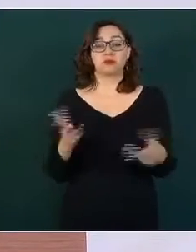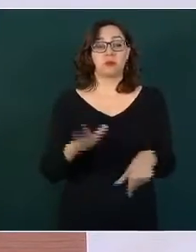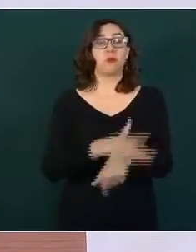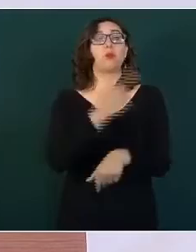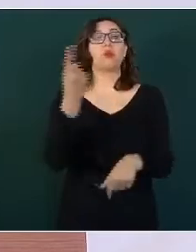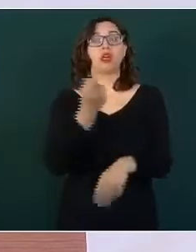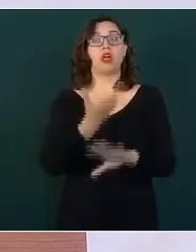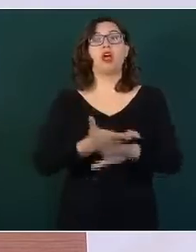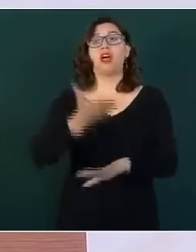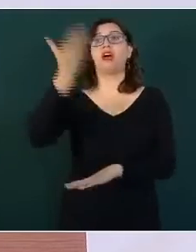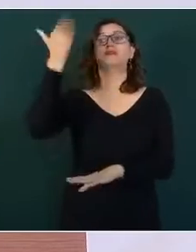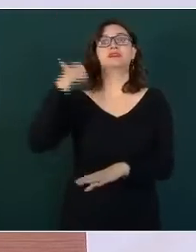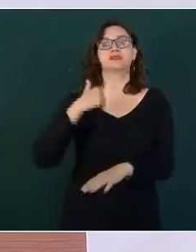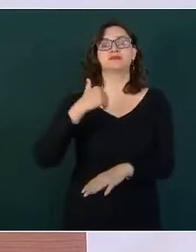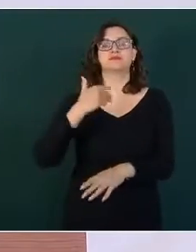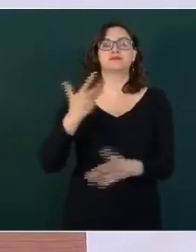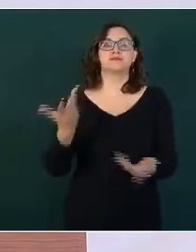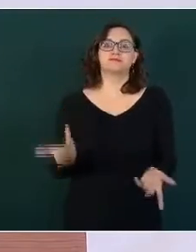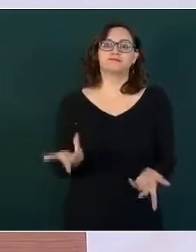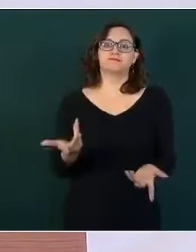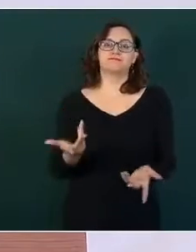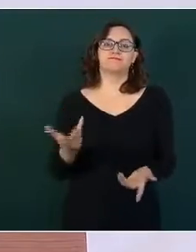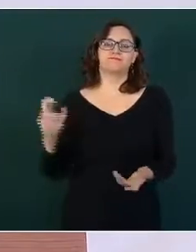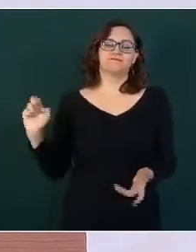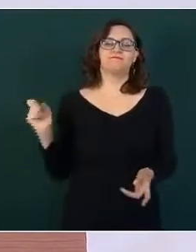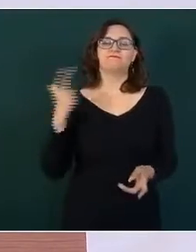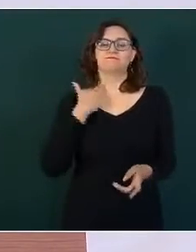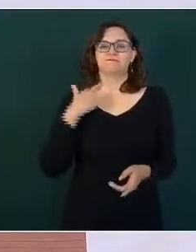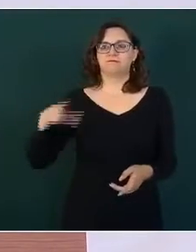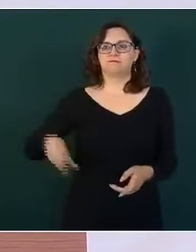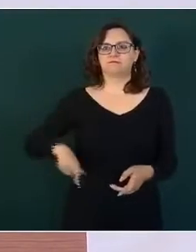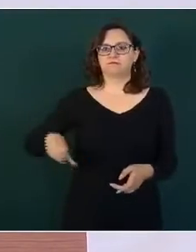y perversas de anteriores